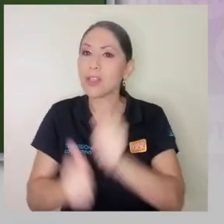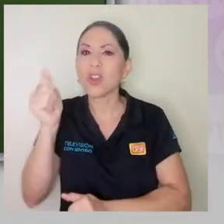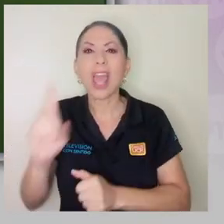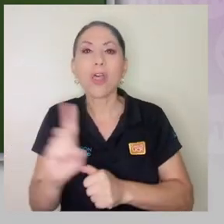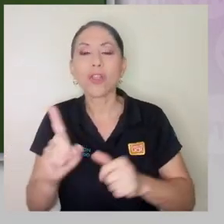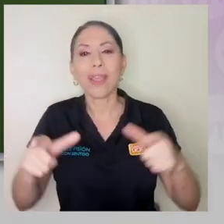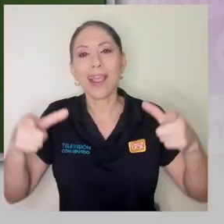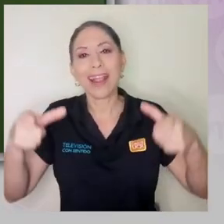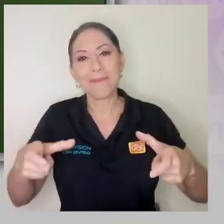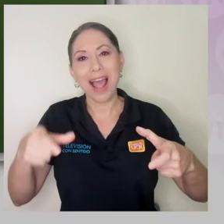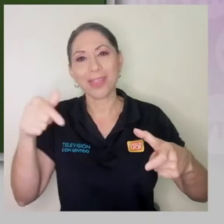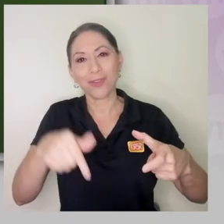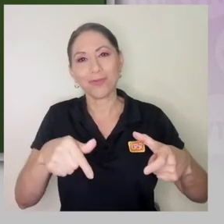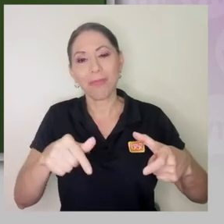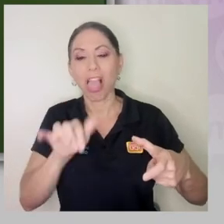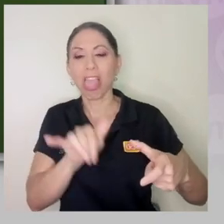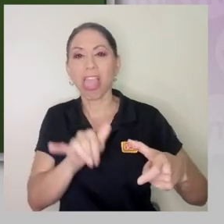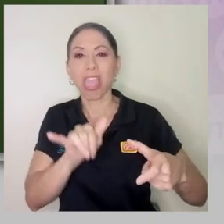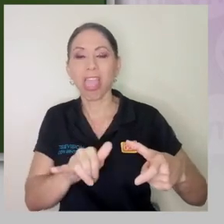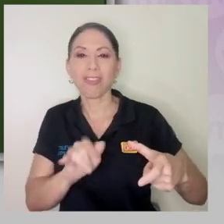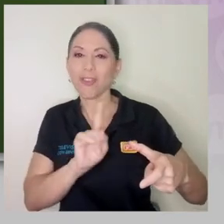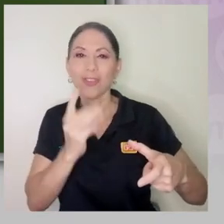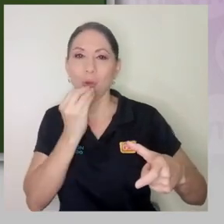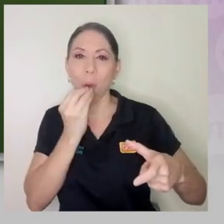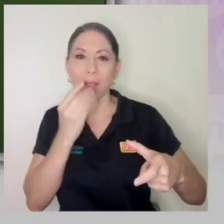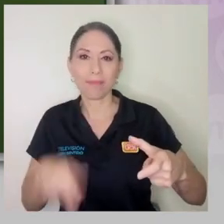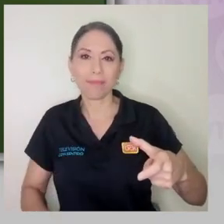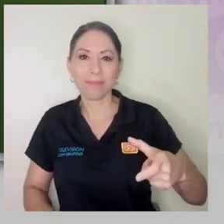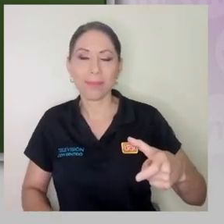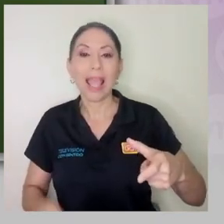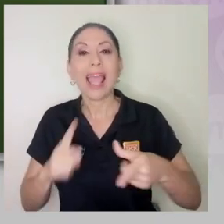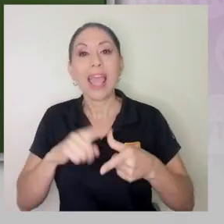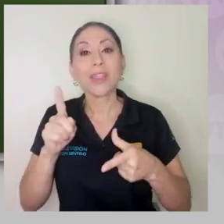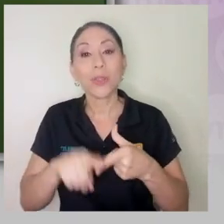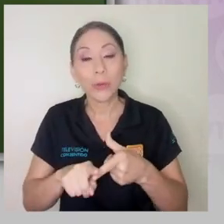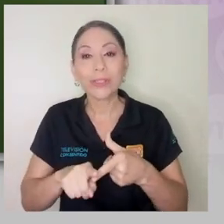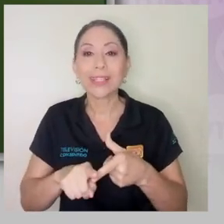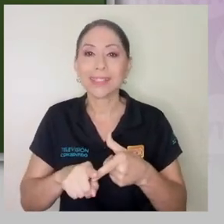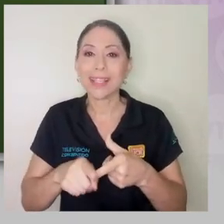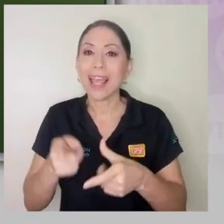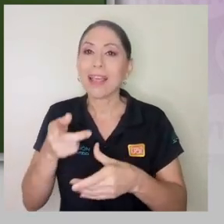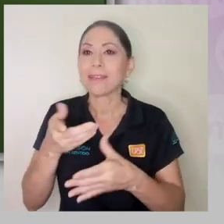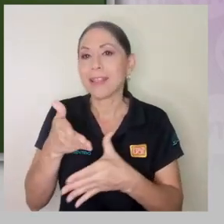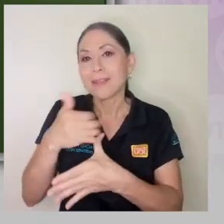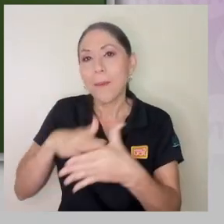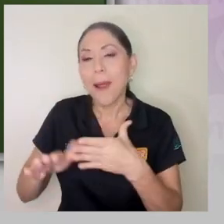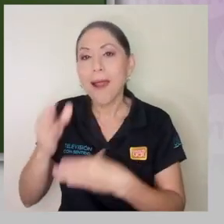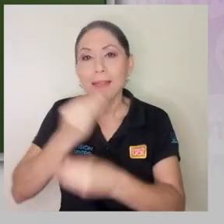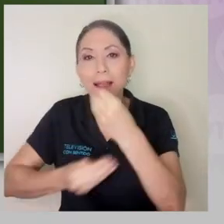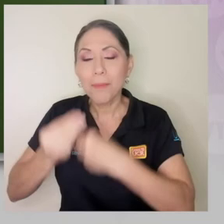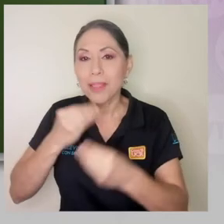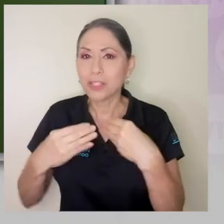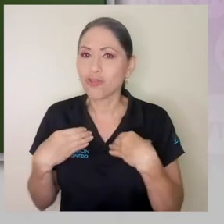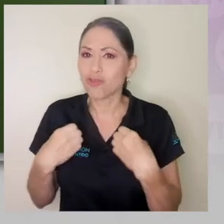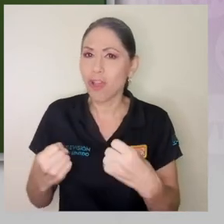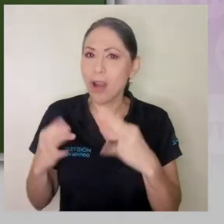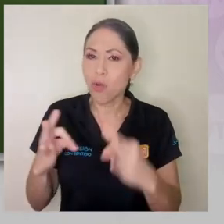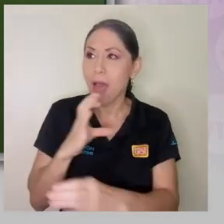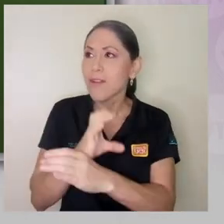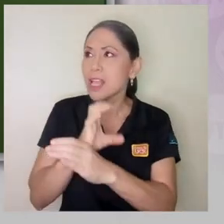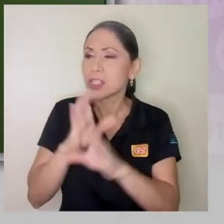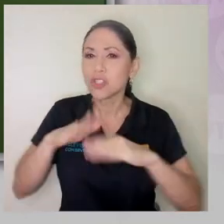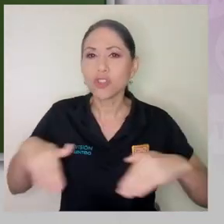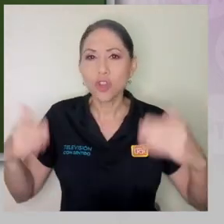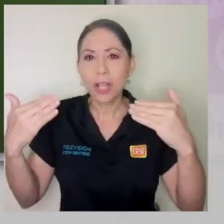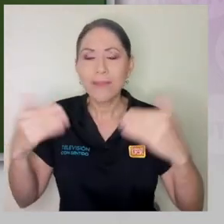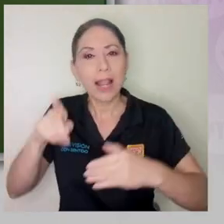los platos. Entonces, desde la parte de alimentación saludable, sostenible, hay